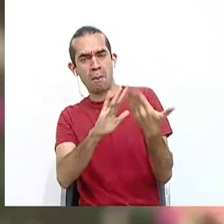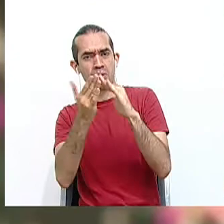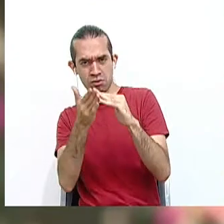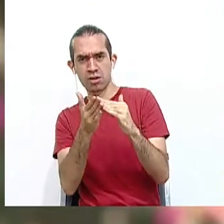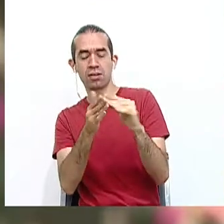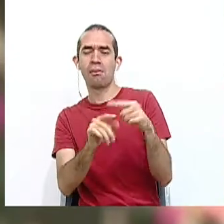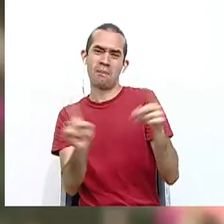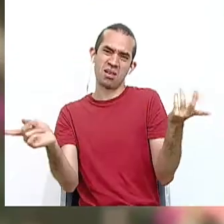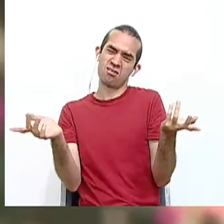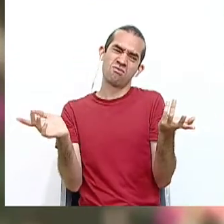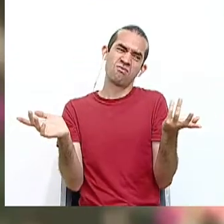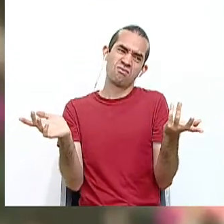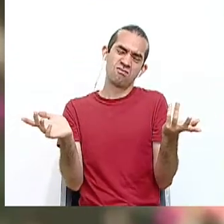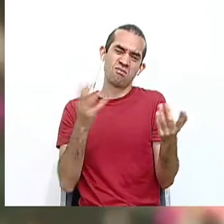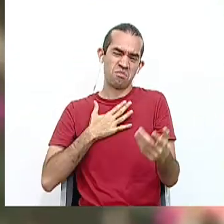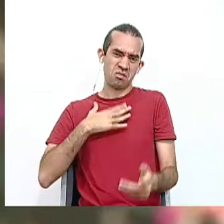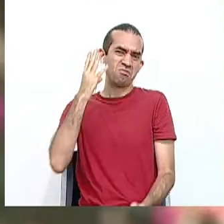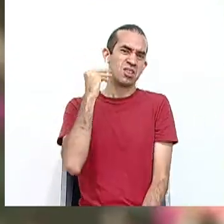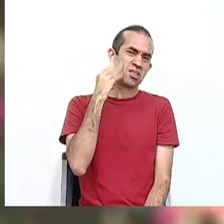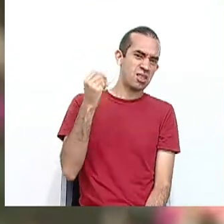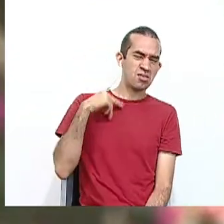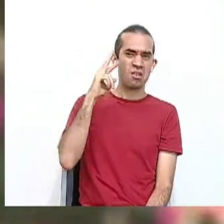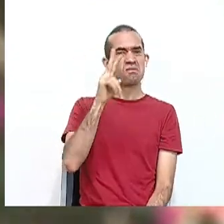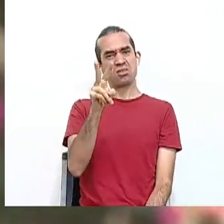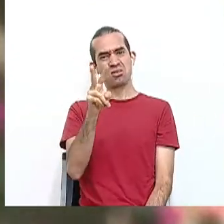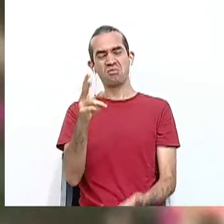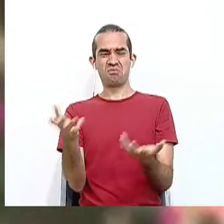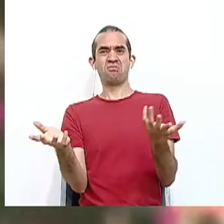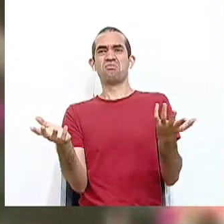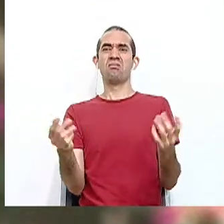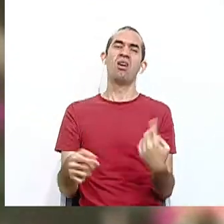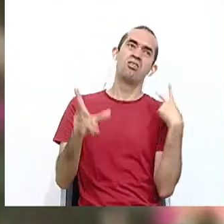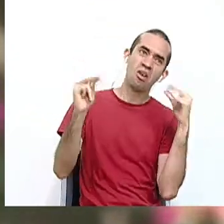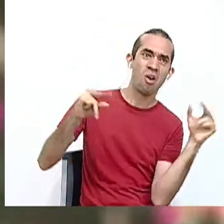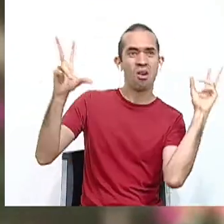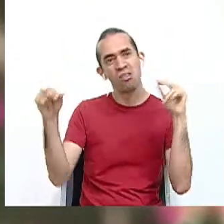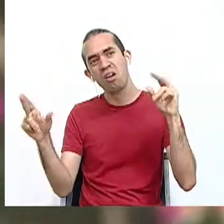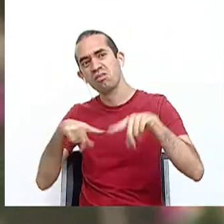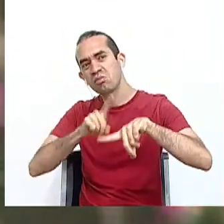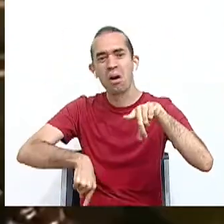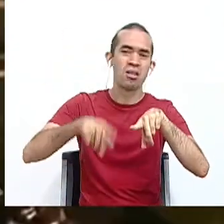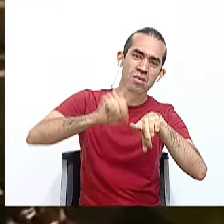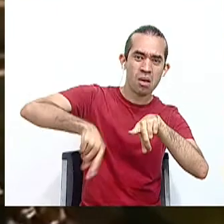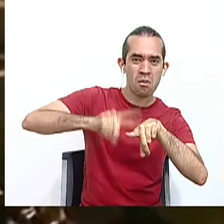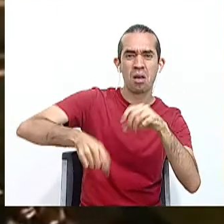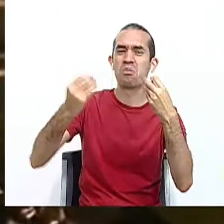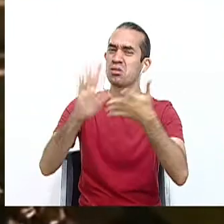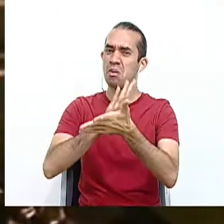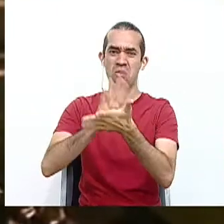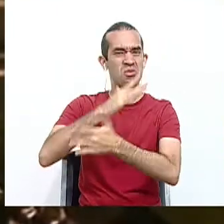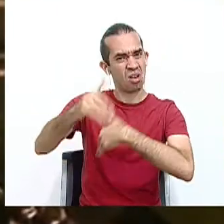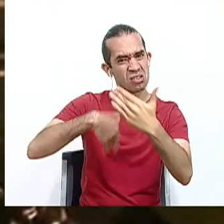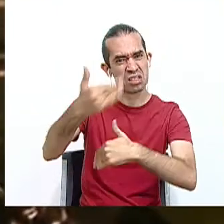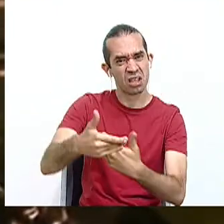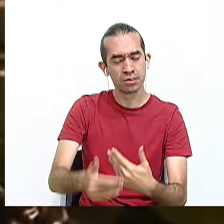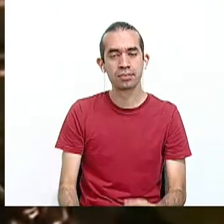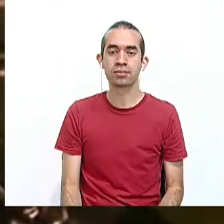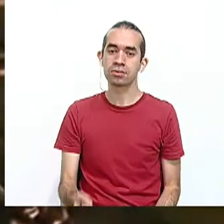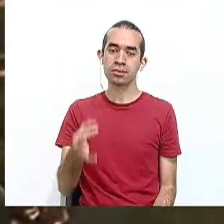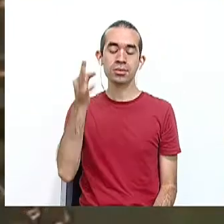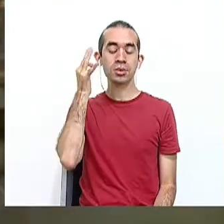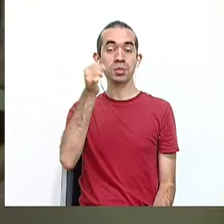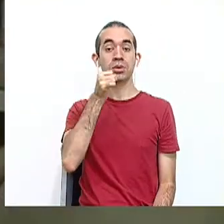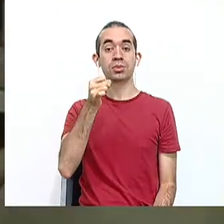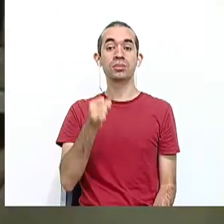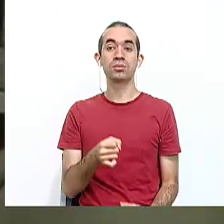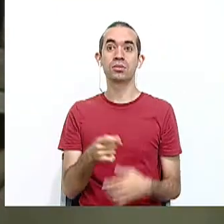población. Pero sí, en mi experiencia he visto que más bien son peros, demasiada burocracia. Sus historias son